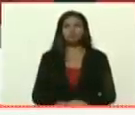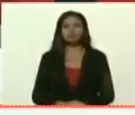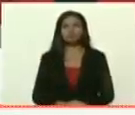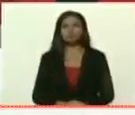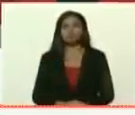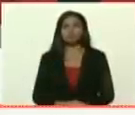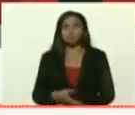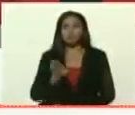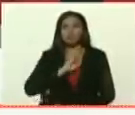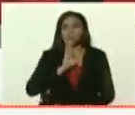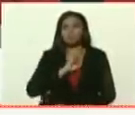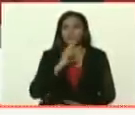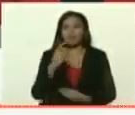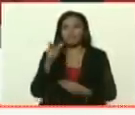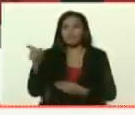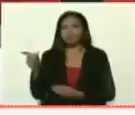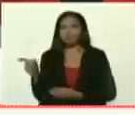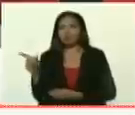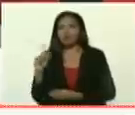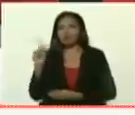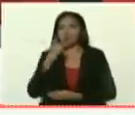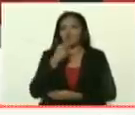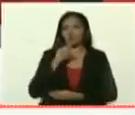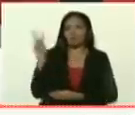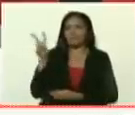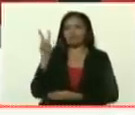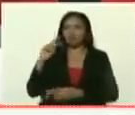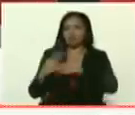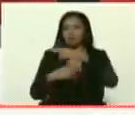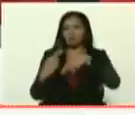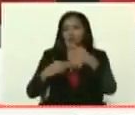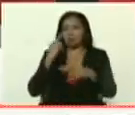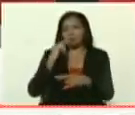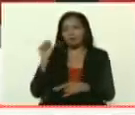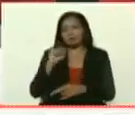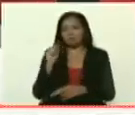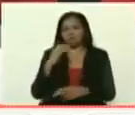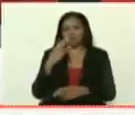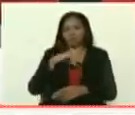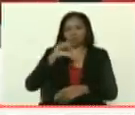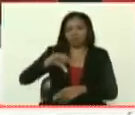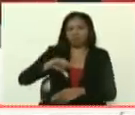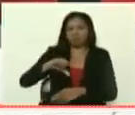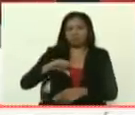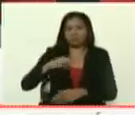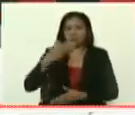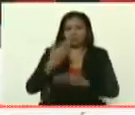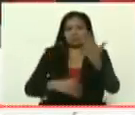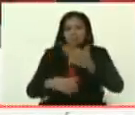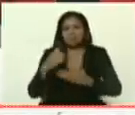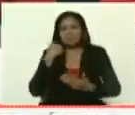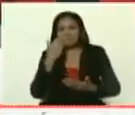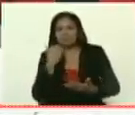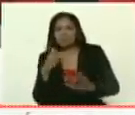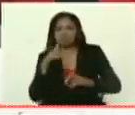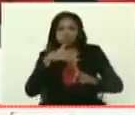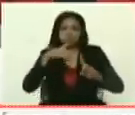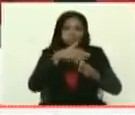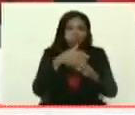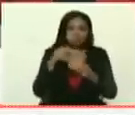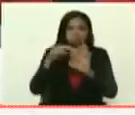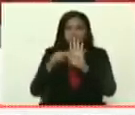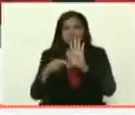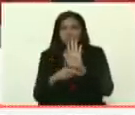hecho por su oficina de gente muy enemiga de Venezuela y de la Revolución Bolivariana. Es un informe cargado de mentiras, de manipulaciones, de